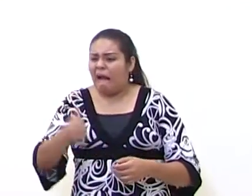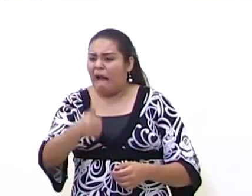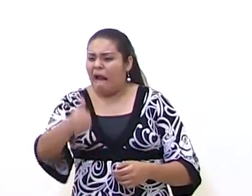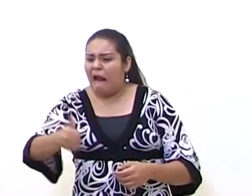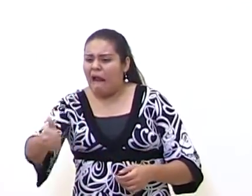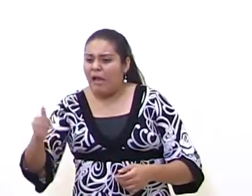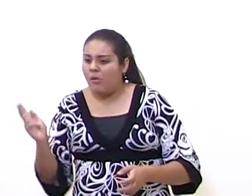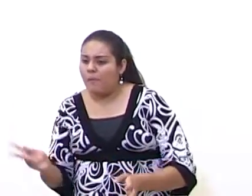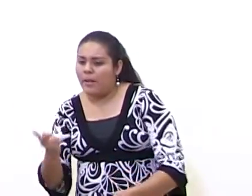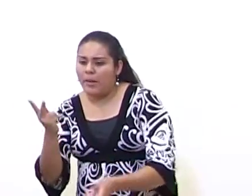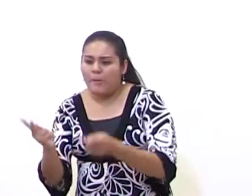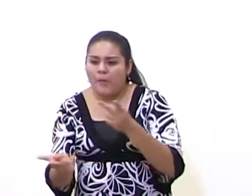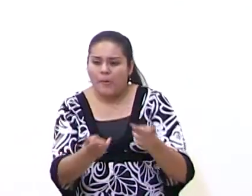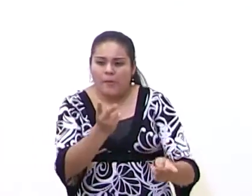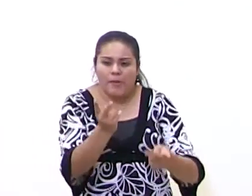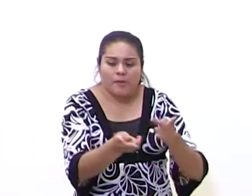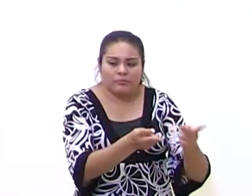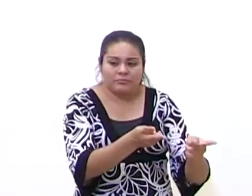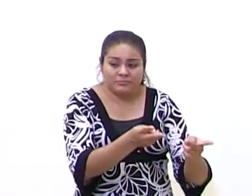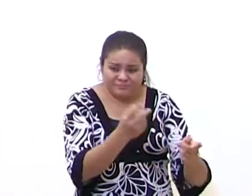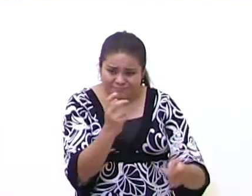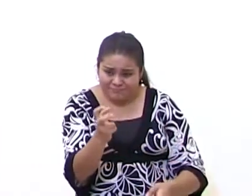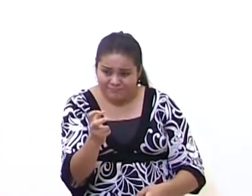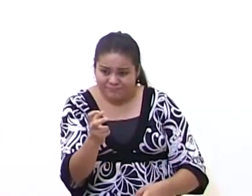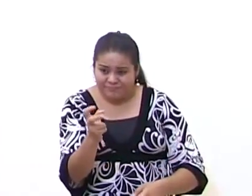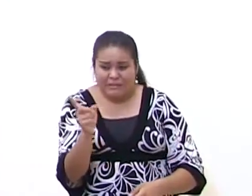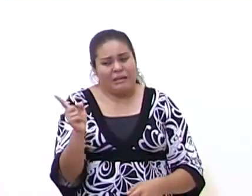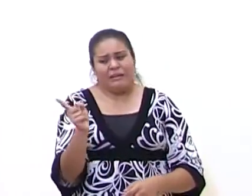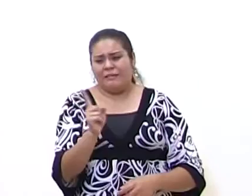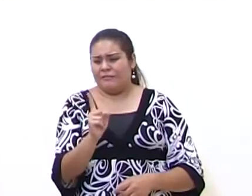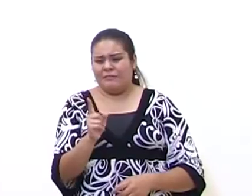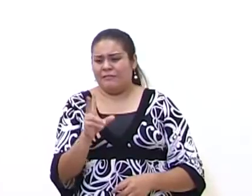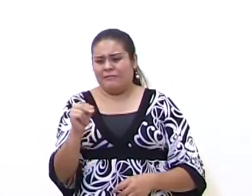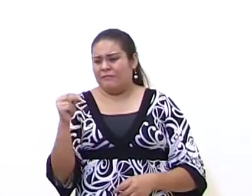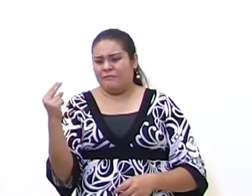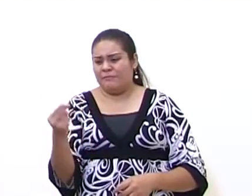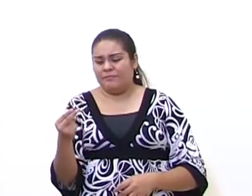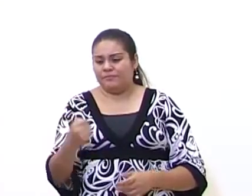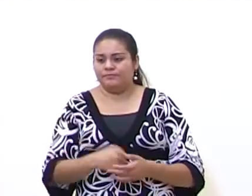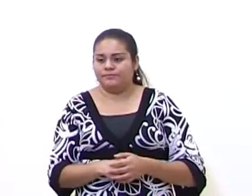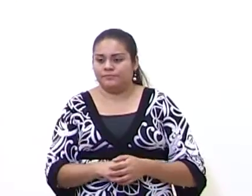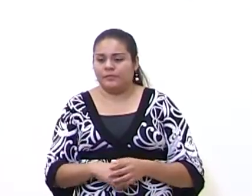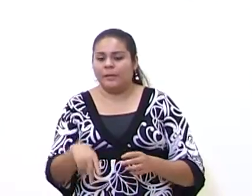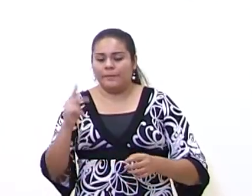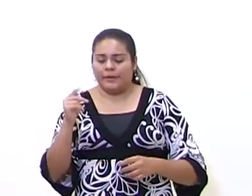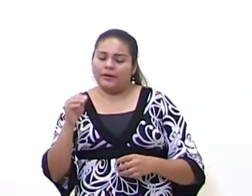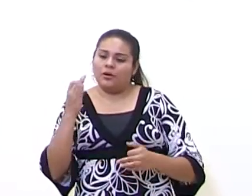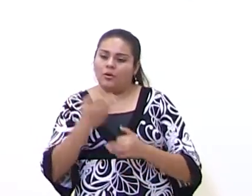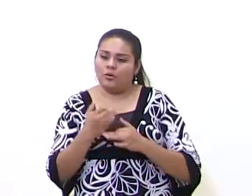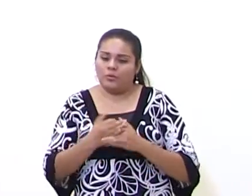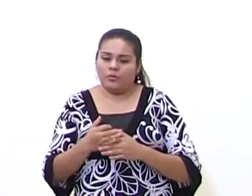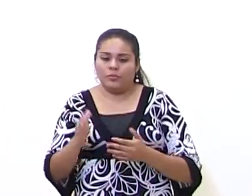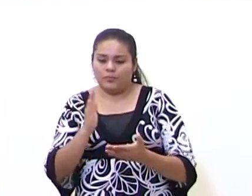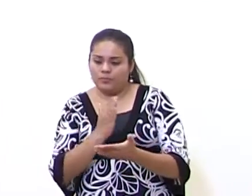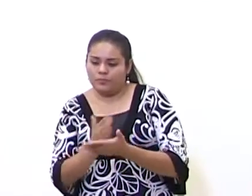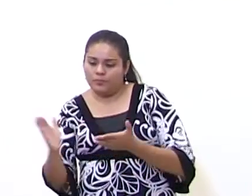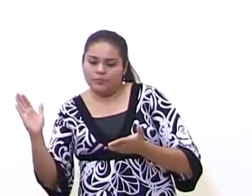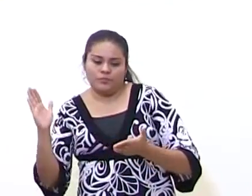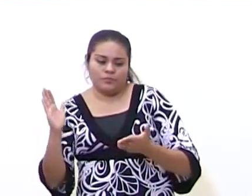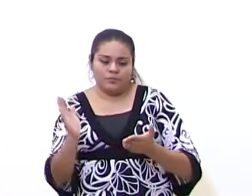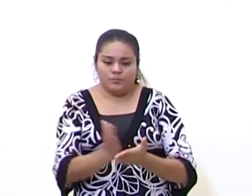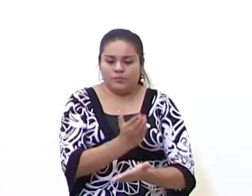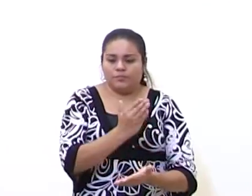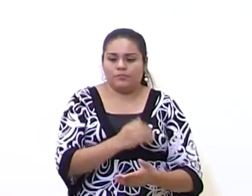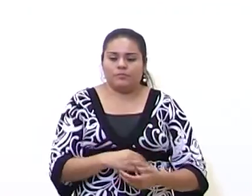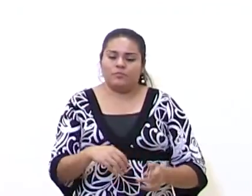y mujeres. Regularmente el 51% son mujeres y el 49% son hombres, pero